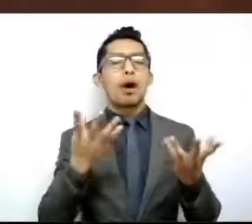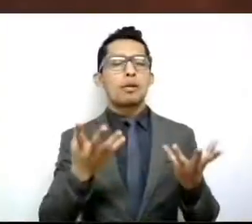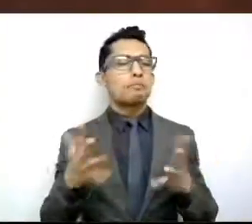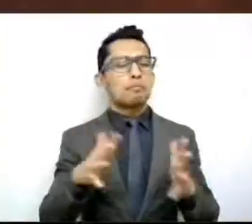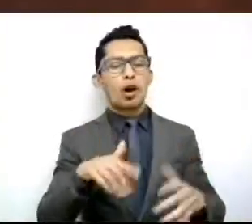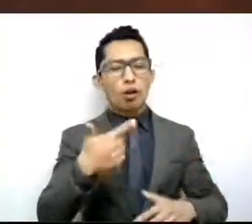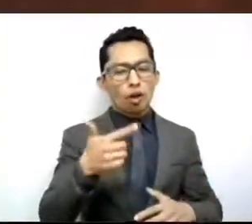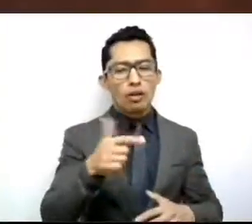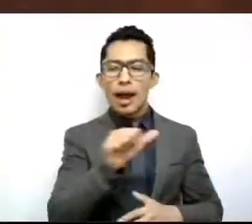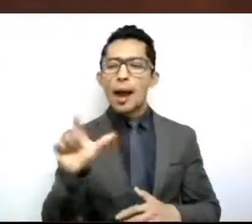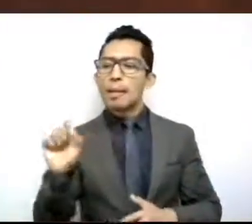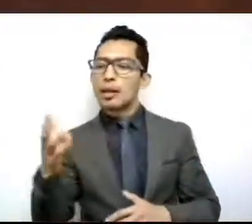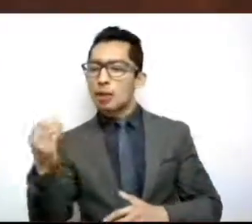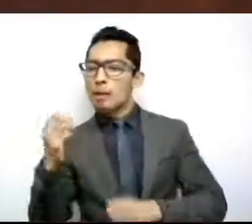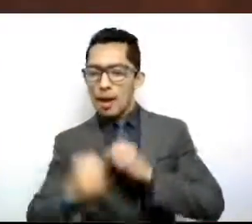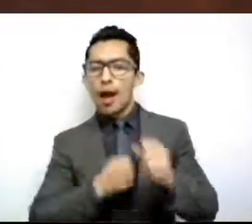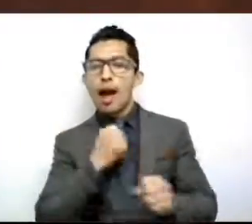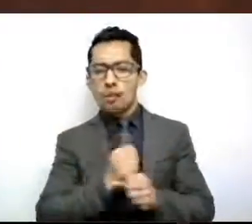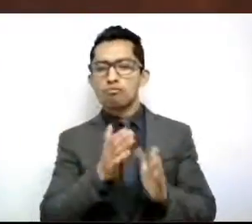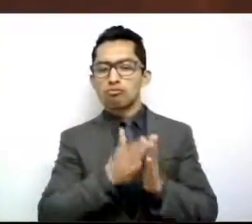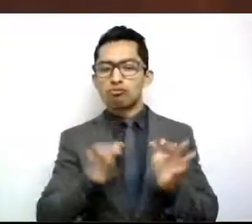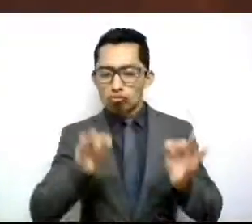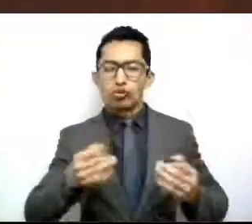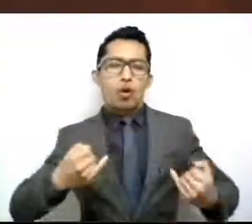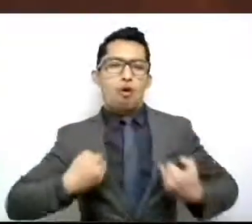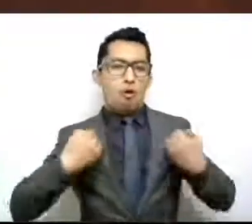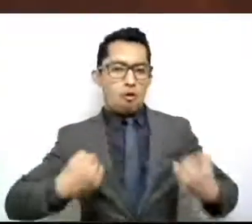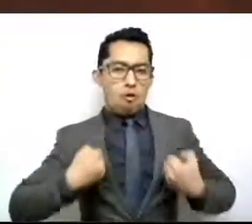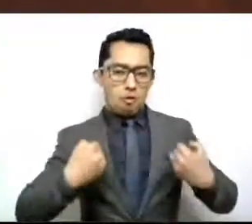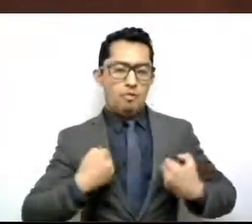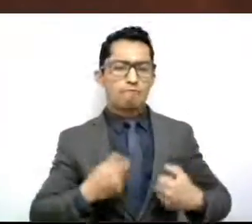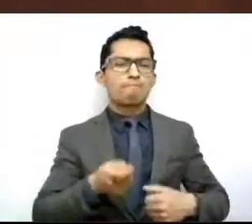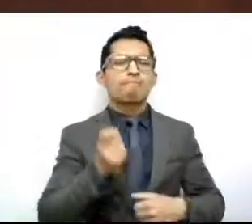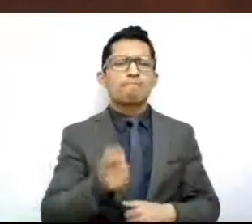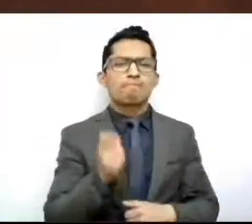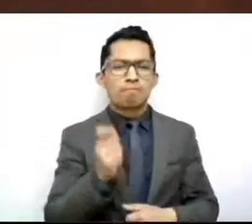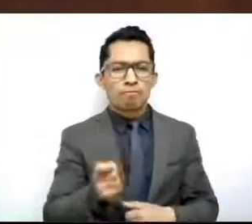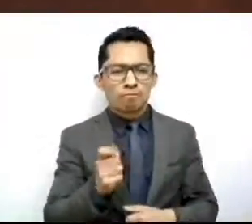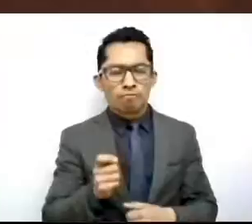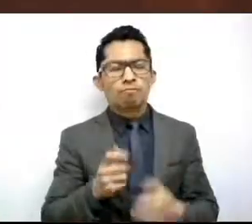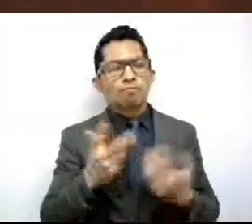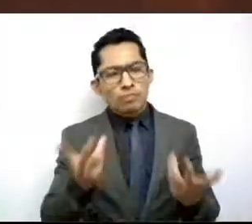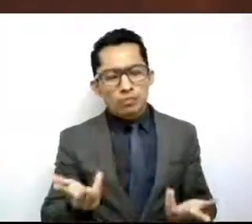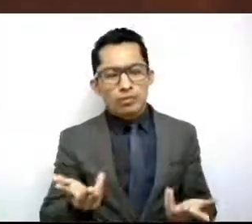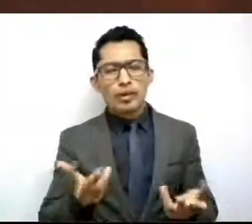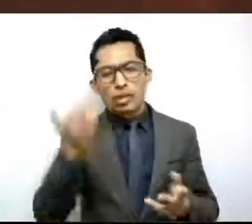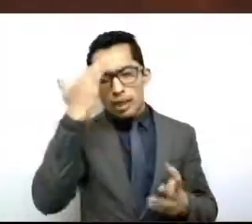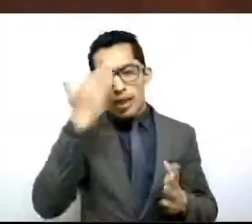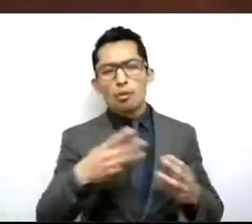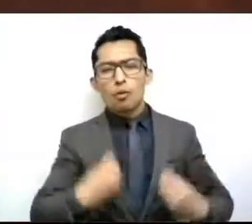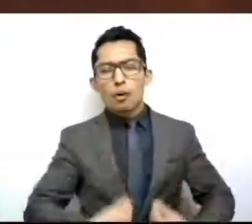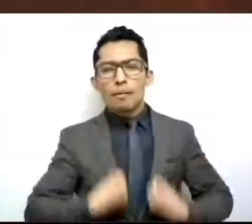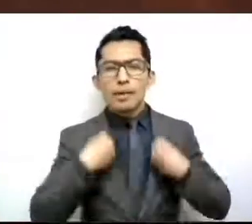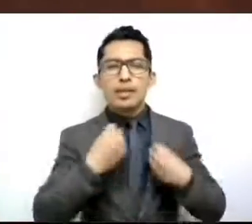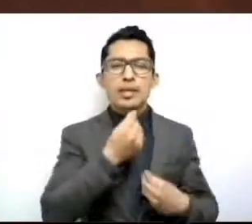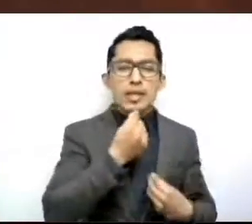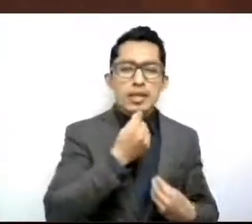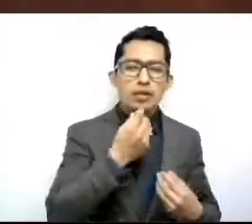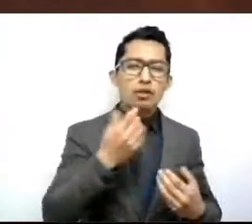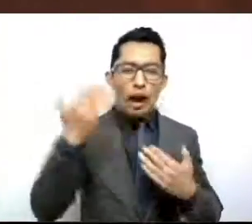12 y 29 años de edad. Es decir, a quienes se encuentran en un periodo de vida entre la infancia y la